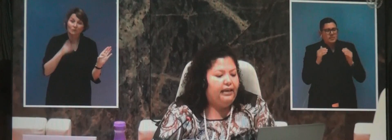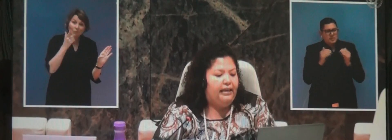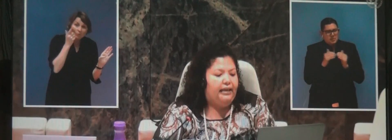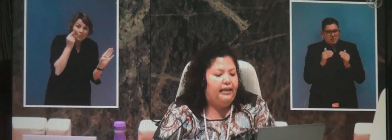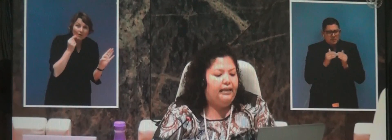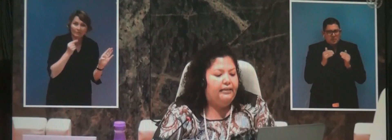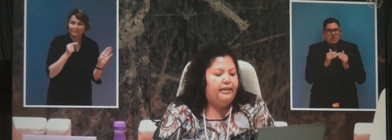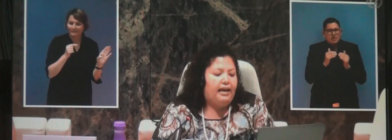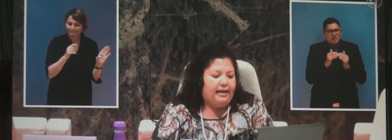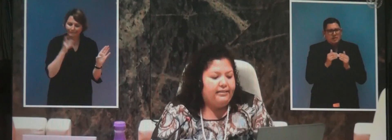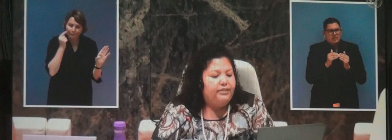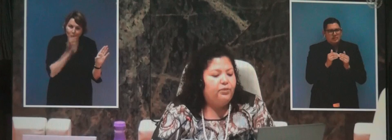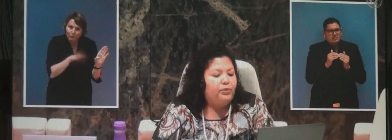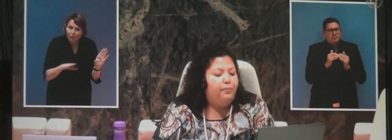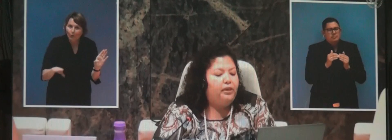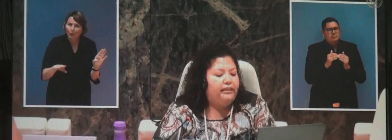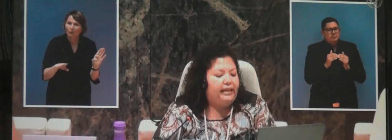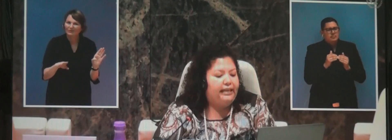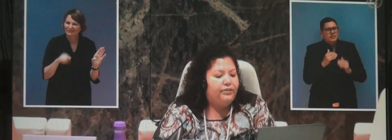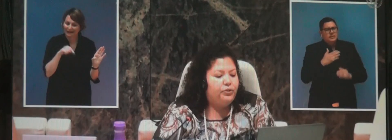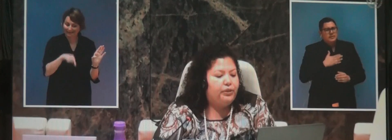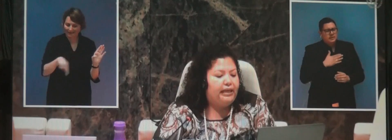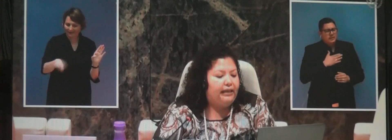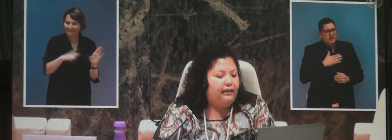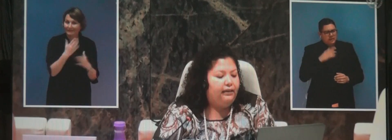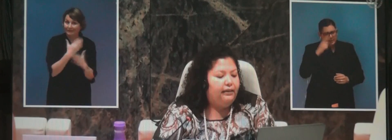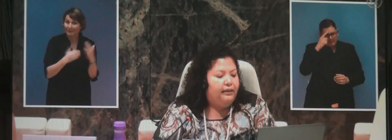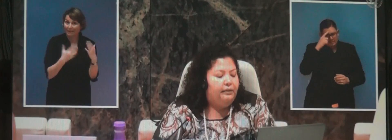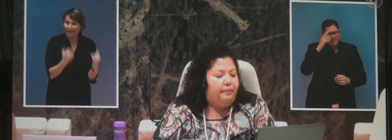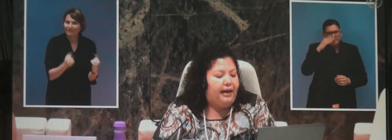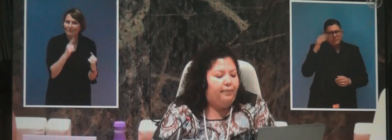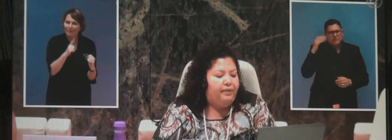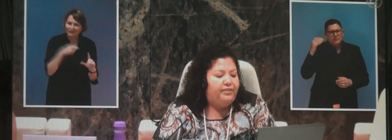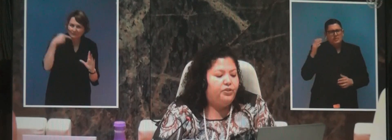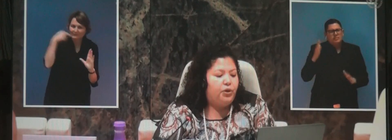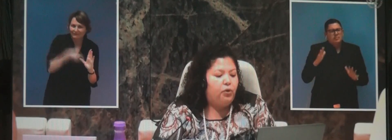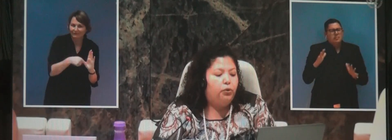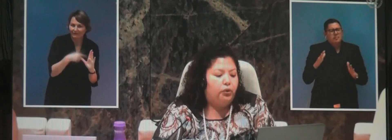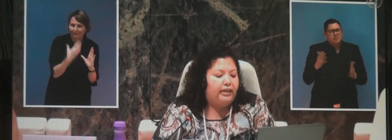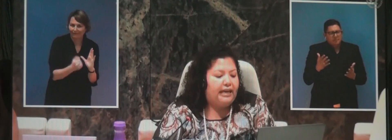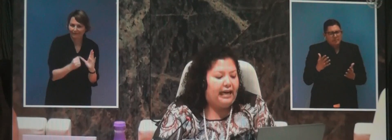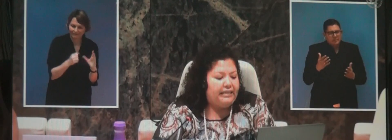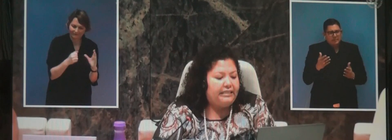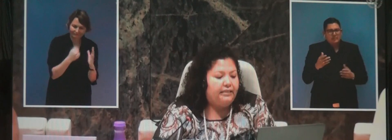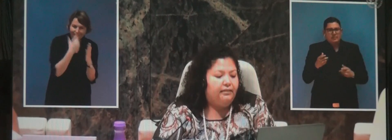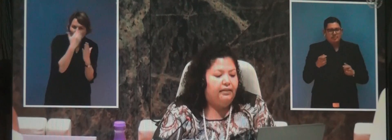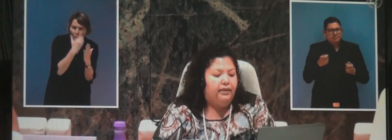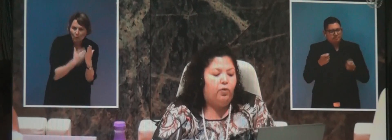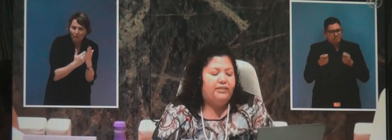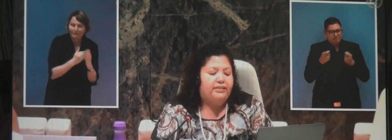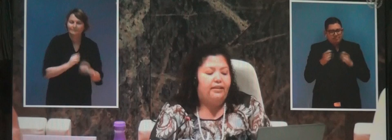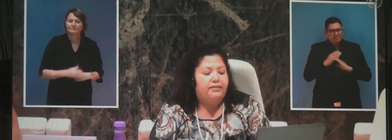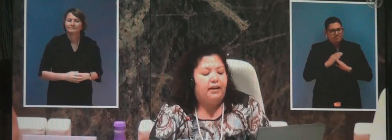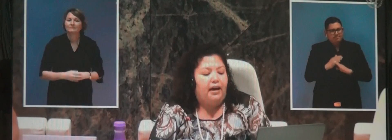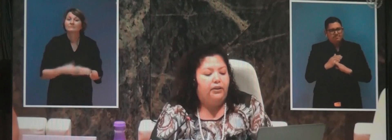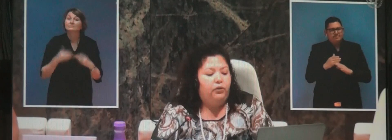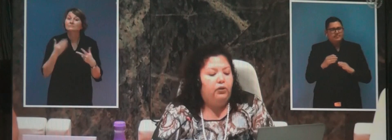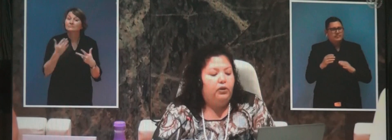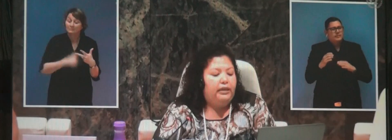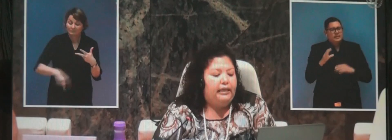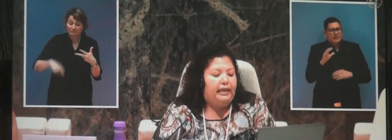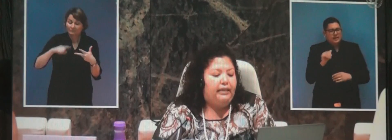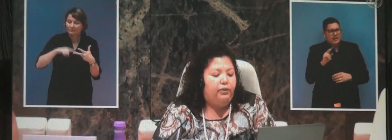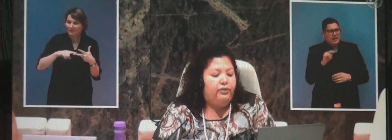También existe una política nacional para la prevención y control del cáncer, en el cual se está